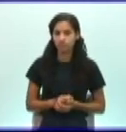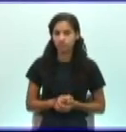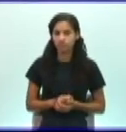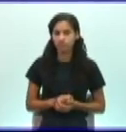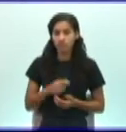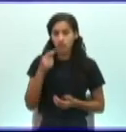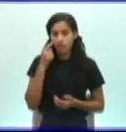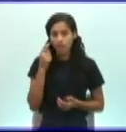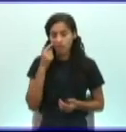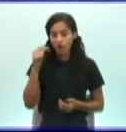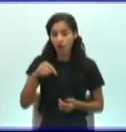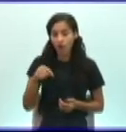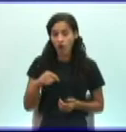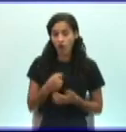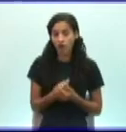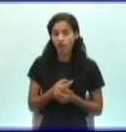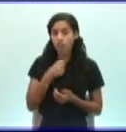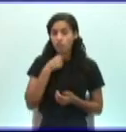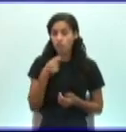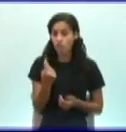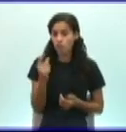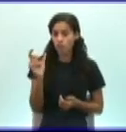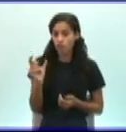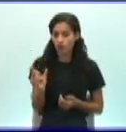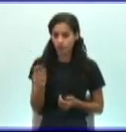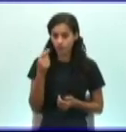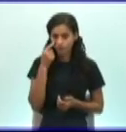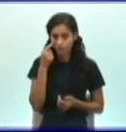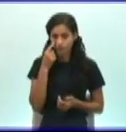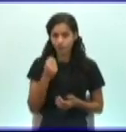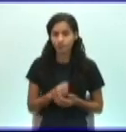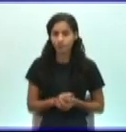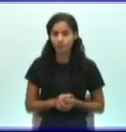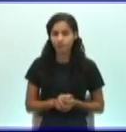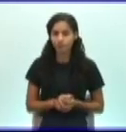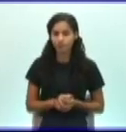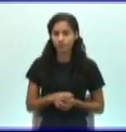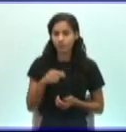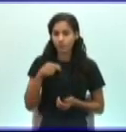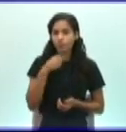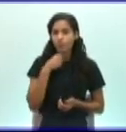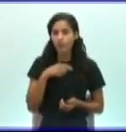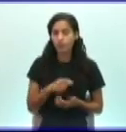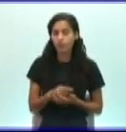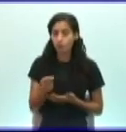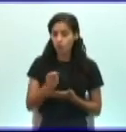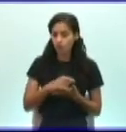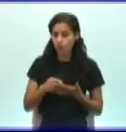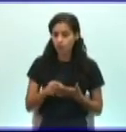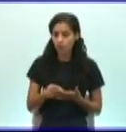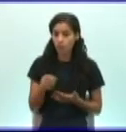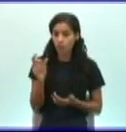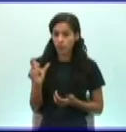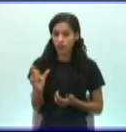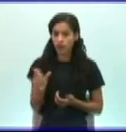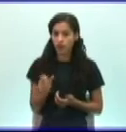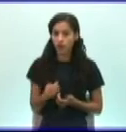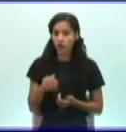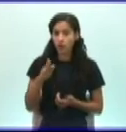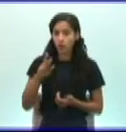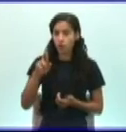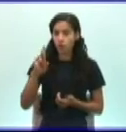Vamos a verlo ahora en una palabra. Observen. En este caso voy a escribir la palabra